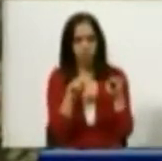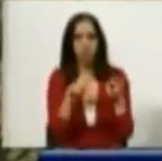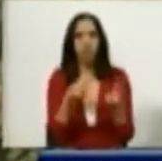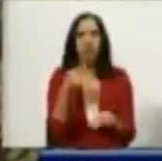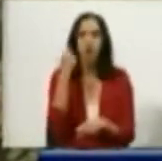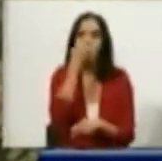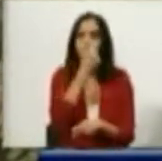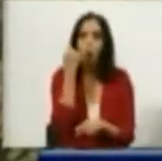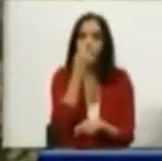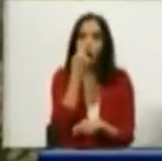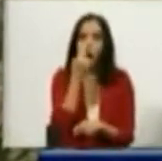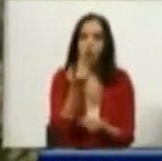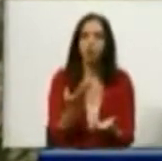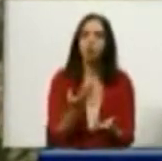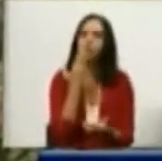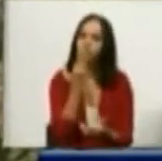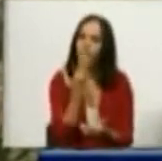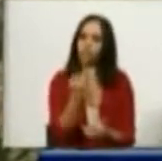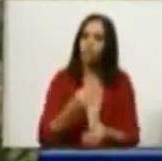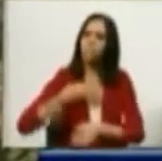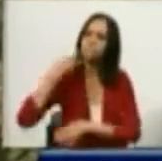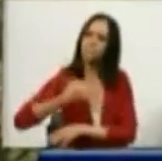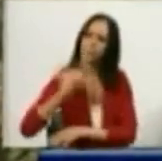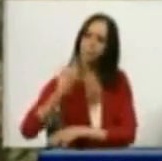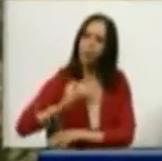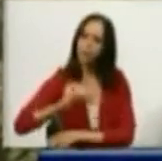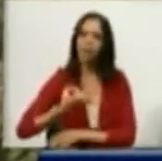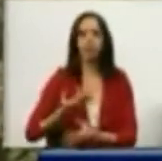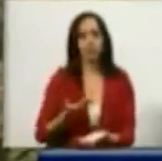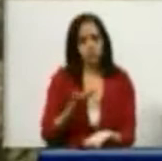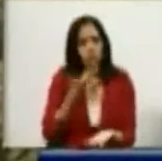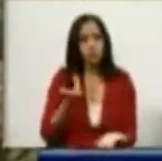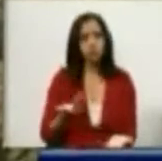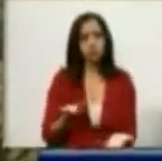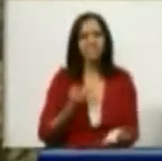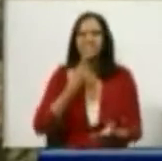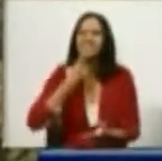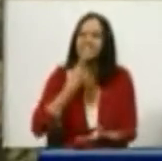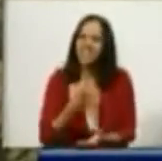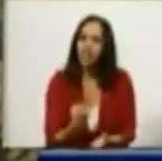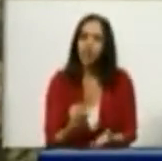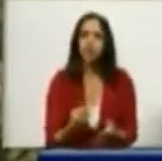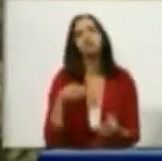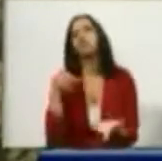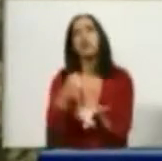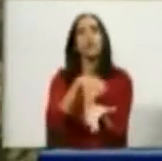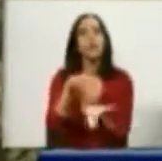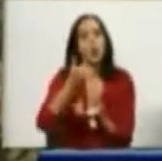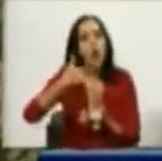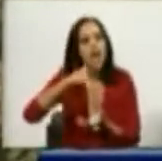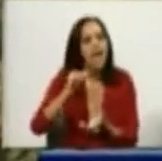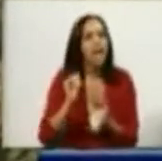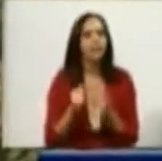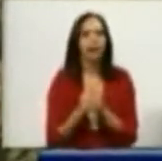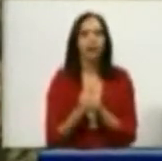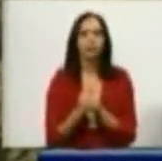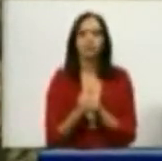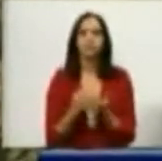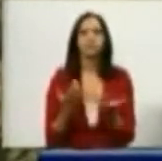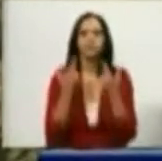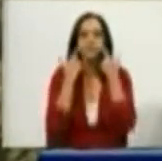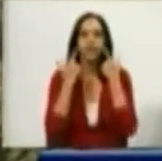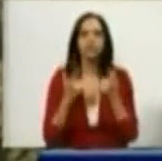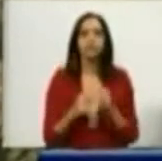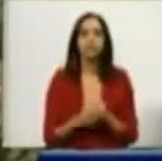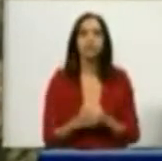ojos y le dice lo que tenga que decir dígaselo si usted tiene un problema evitemos mire